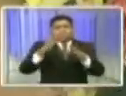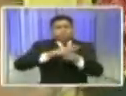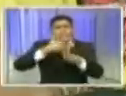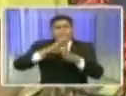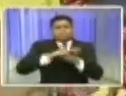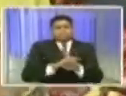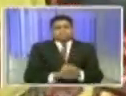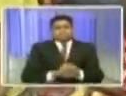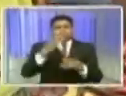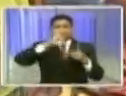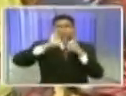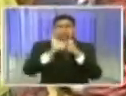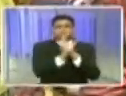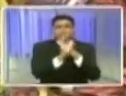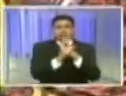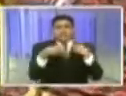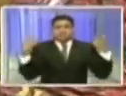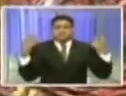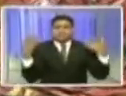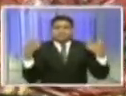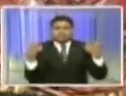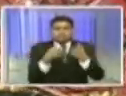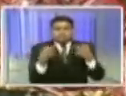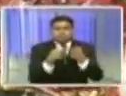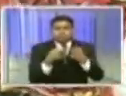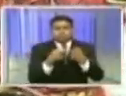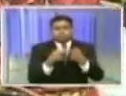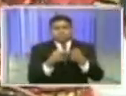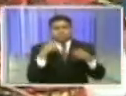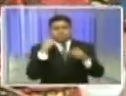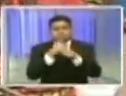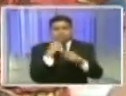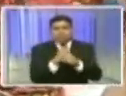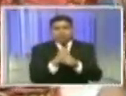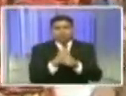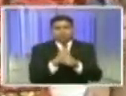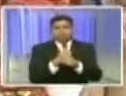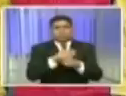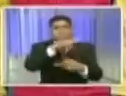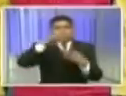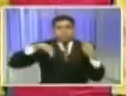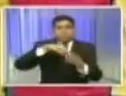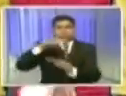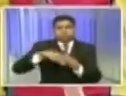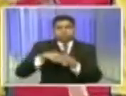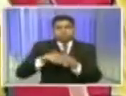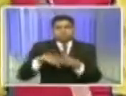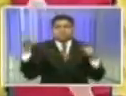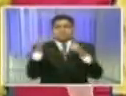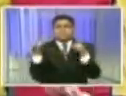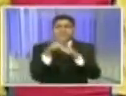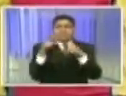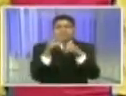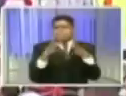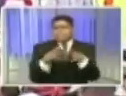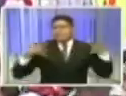en cultura, en educación, en trabajo, en revolución, que es la palabra más